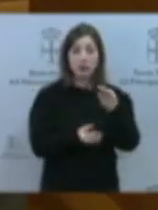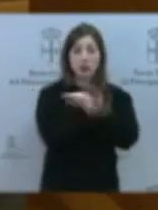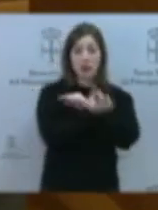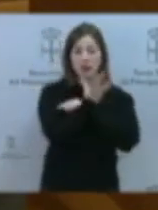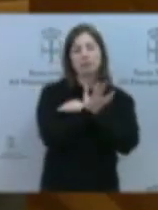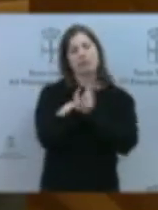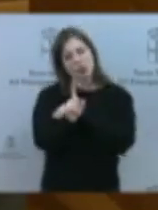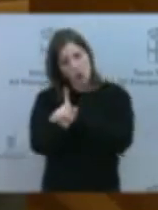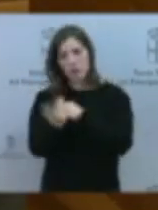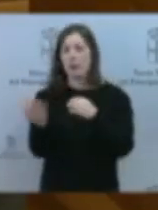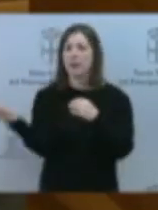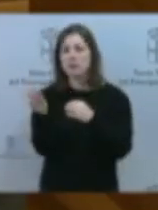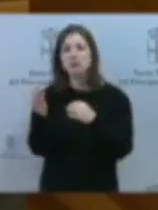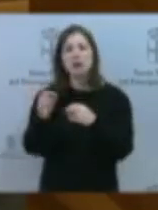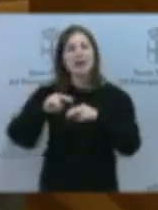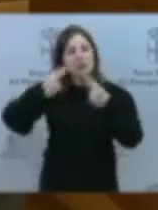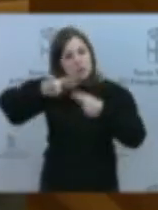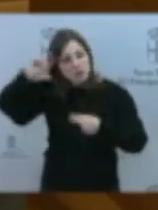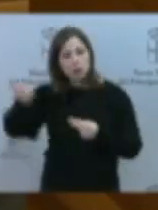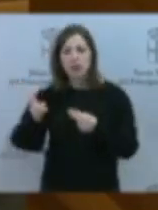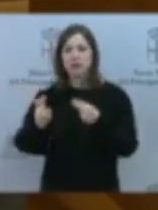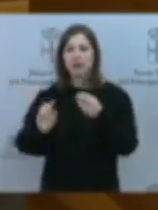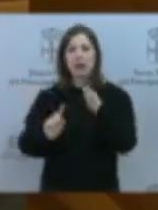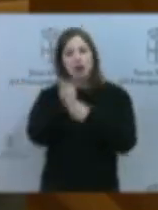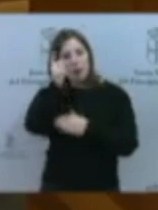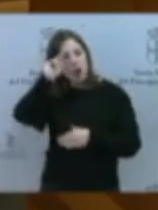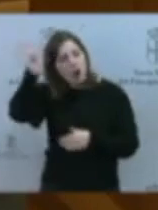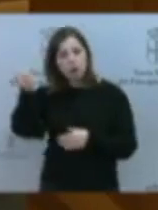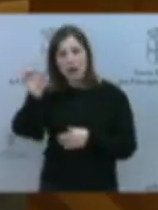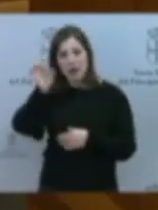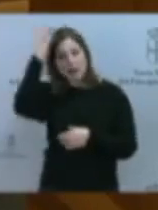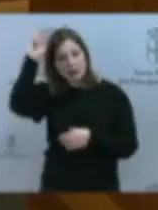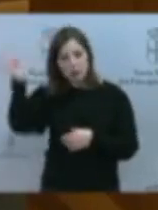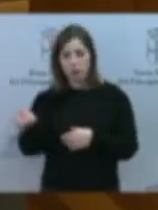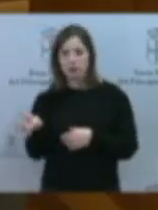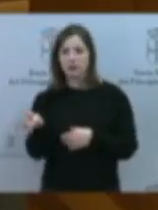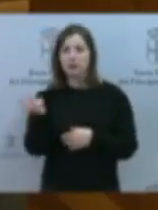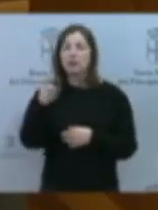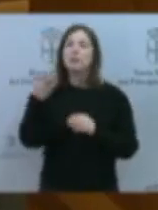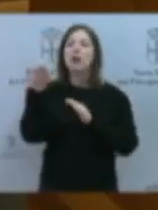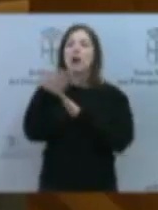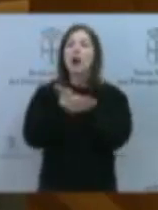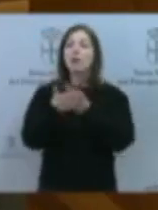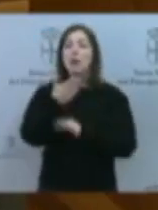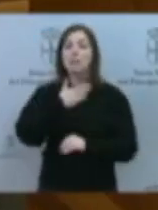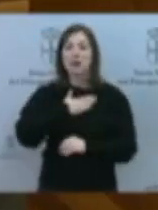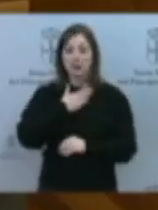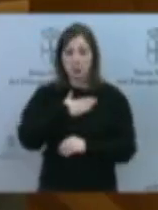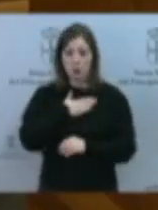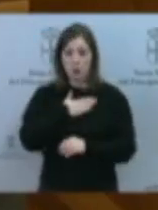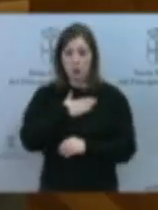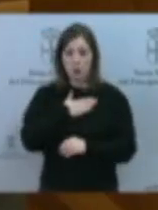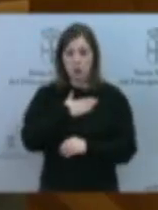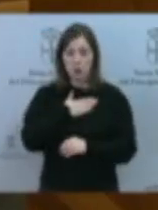garantizamos las cuestiones que a nosotros nos preocupan. Ha hecho referencia al patrimonio que atesora la antigua obra social y, en este sentido,